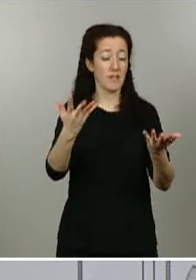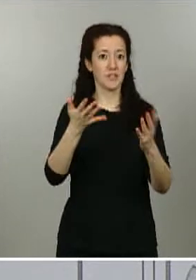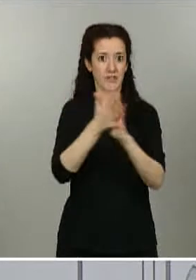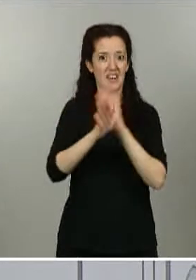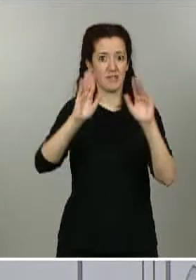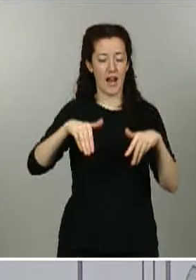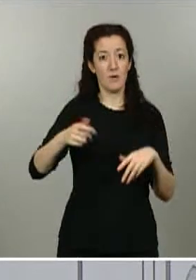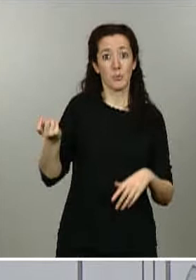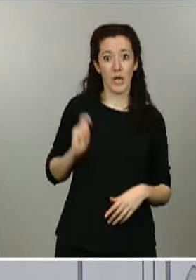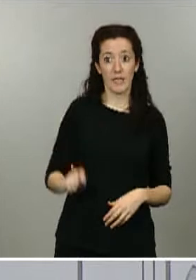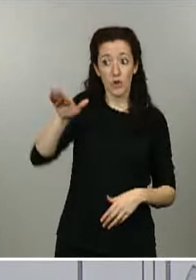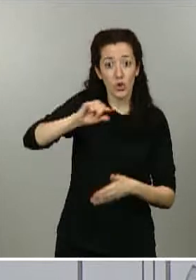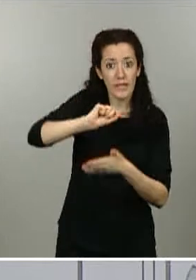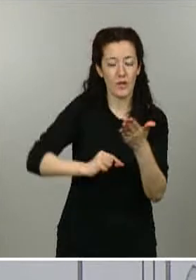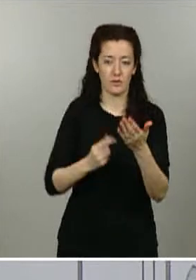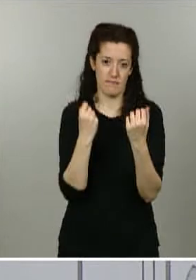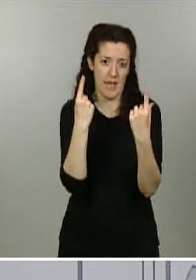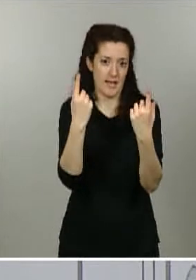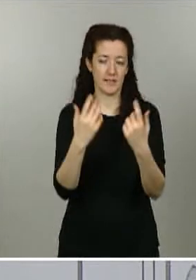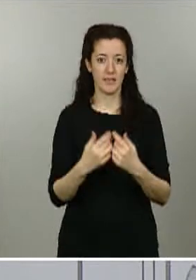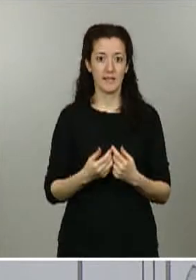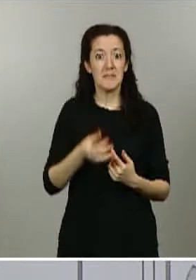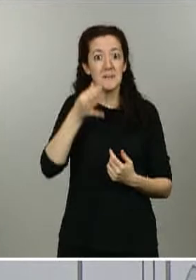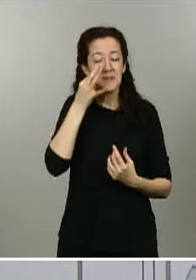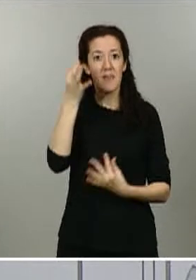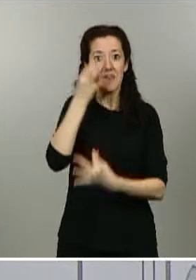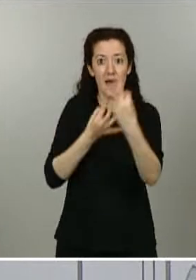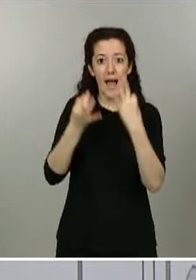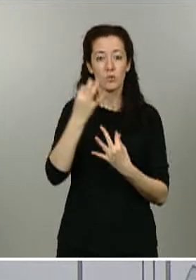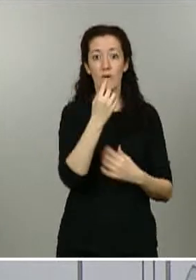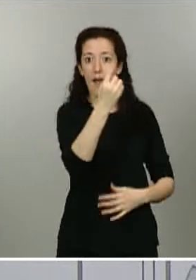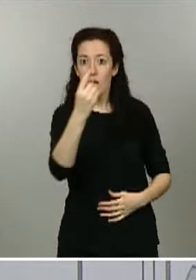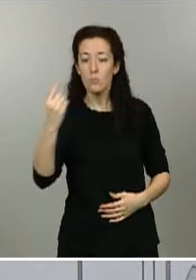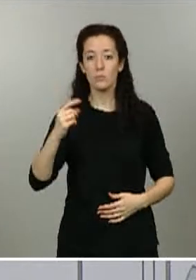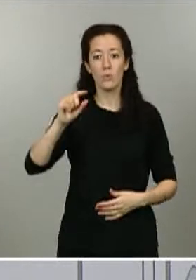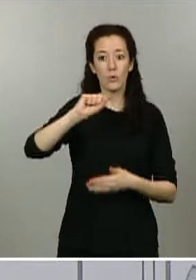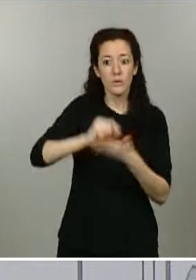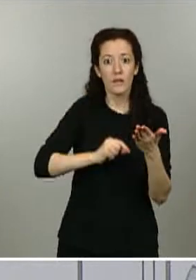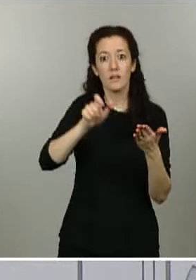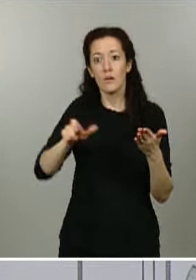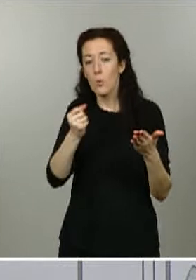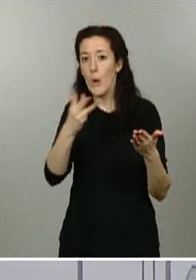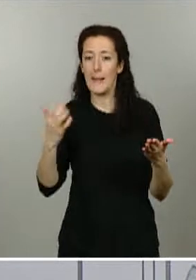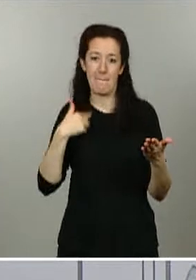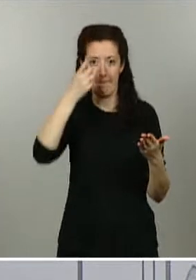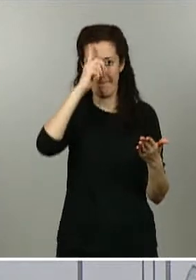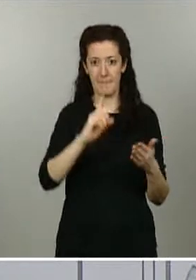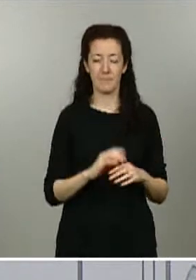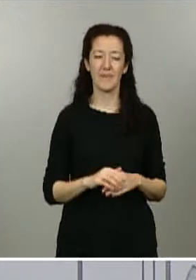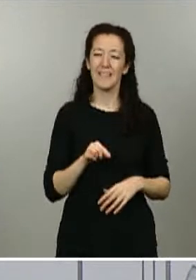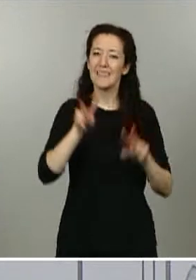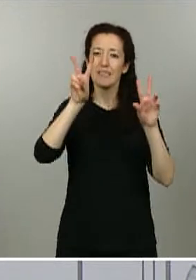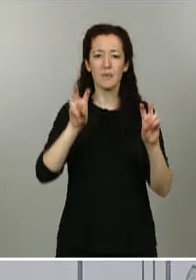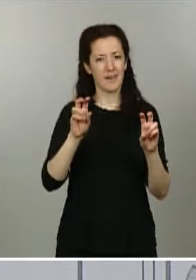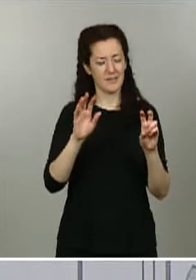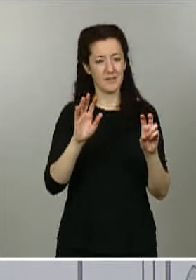la cifra exacta de lo que está contratando cada comunidad autónoma. Con esto tenemos que tener un poco de cuidado. Si todo este